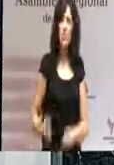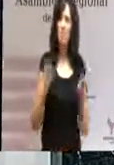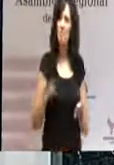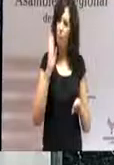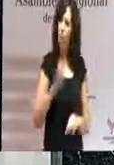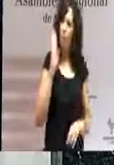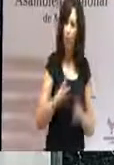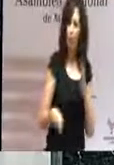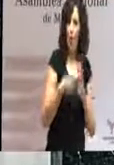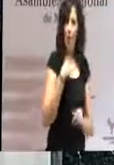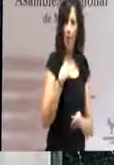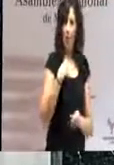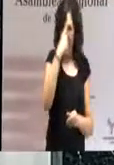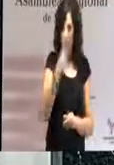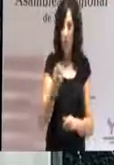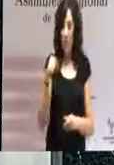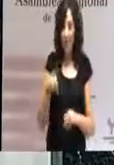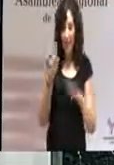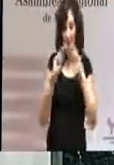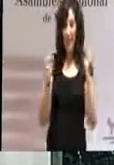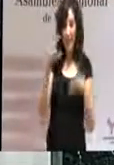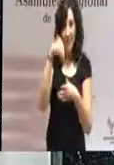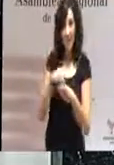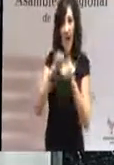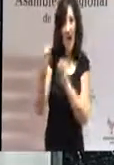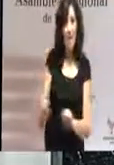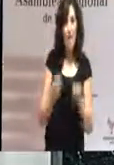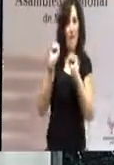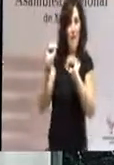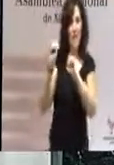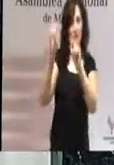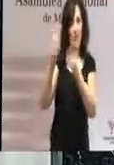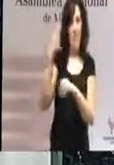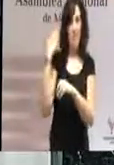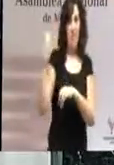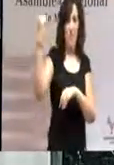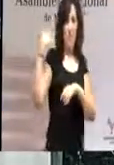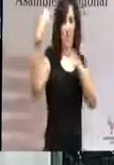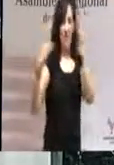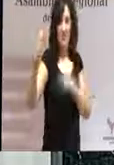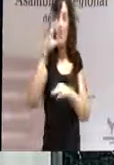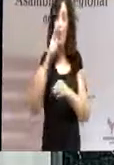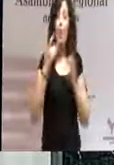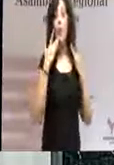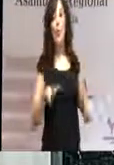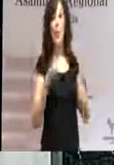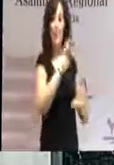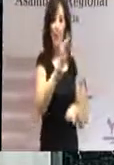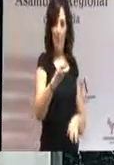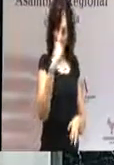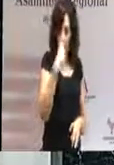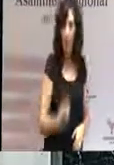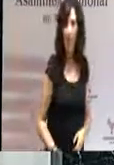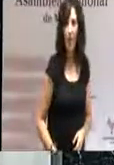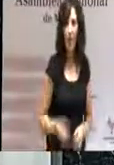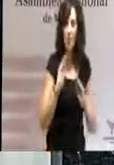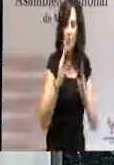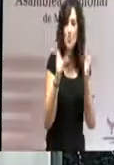pudimos eliminar los aforamientos en esta Cámara por la abstención del grupo del Partido Popular, su grupo.